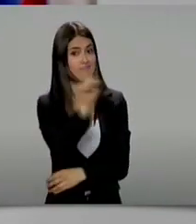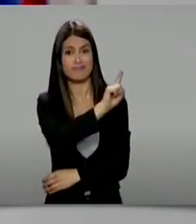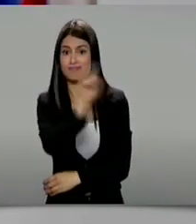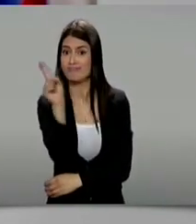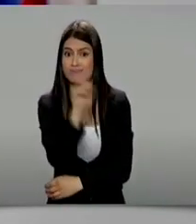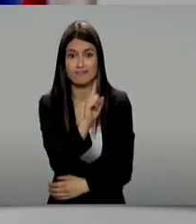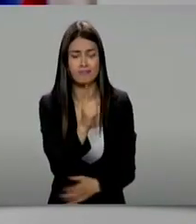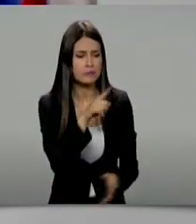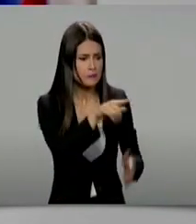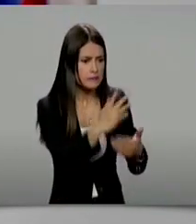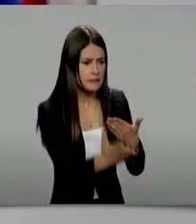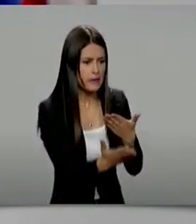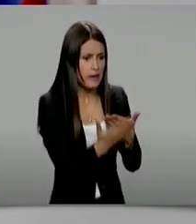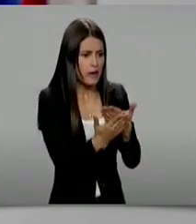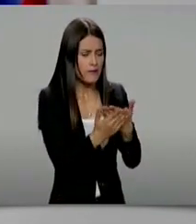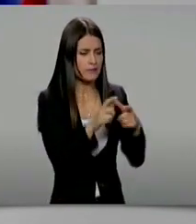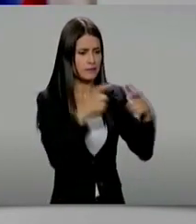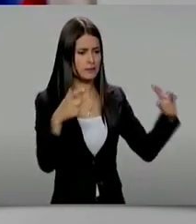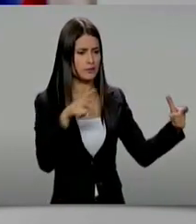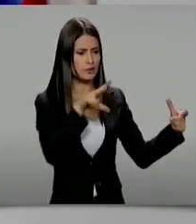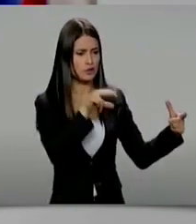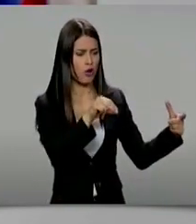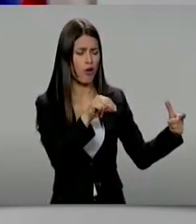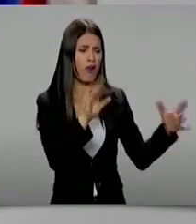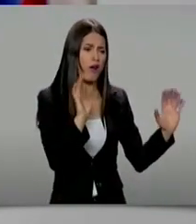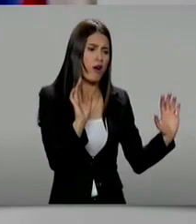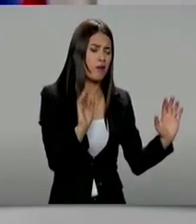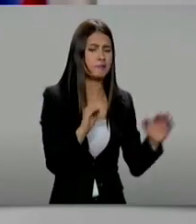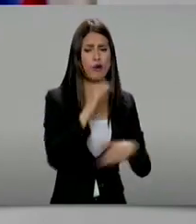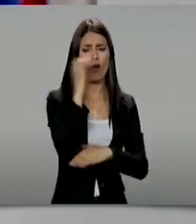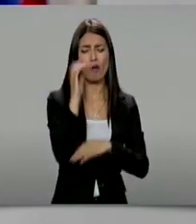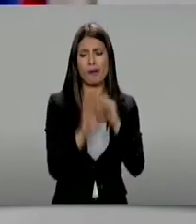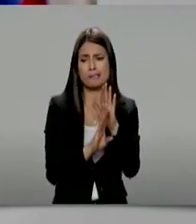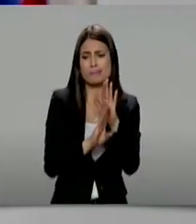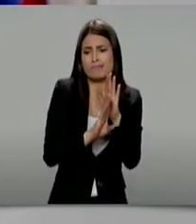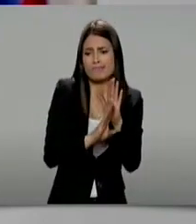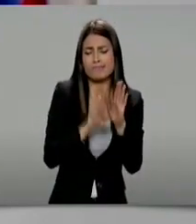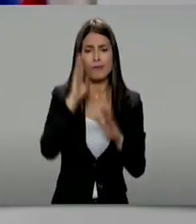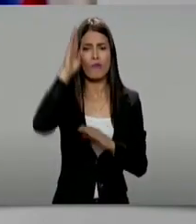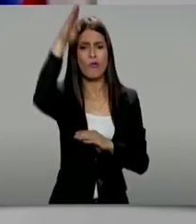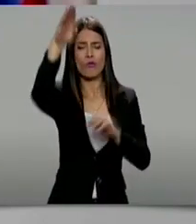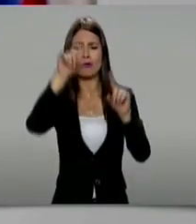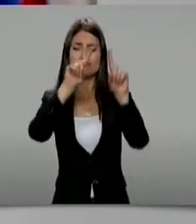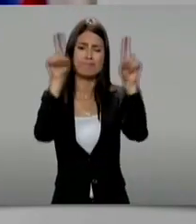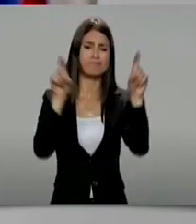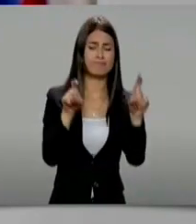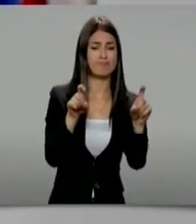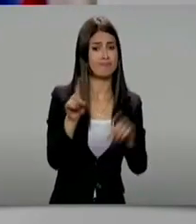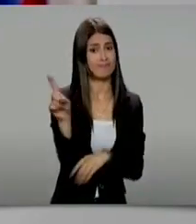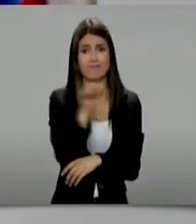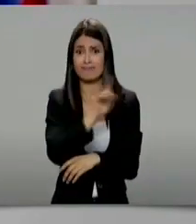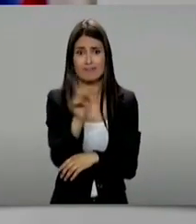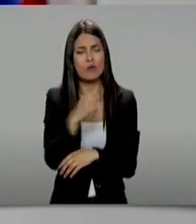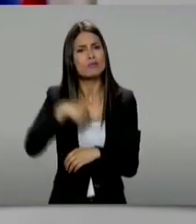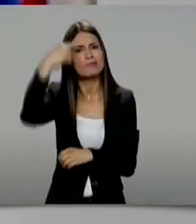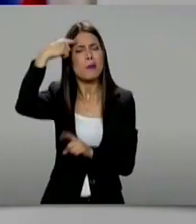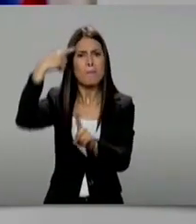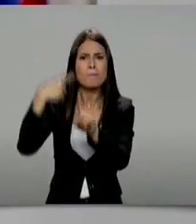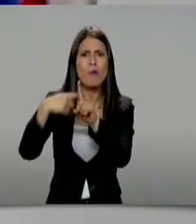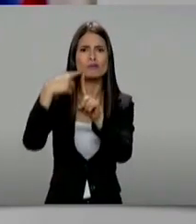el país y ahogarnos en la incertidumbre teníamos que convertirlo en una gran oportunidad para unirnos